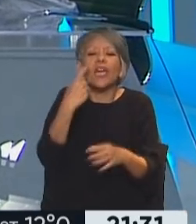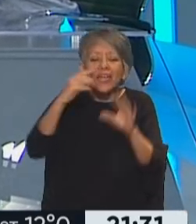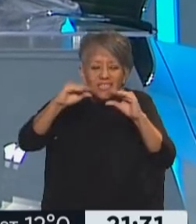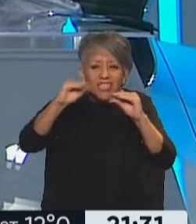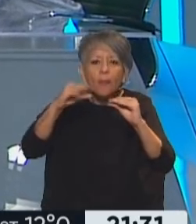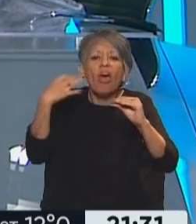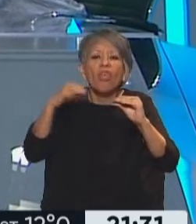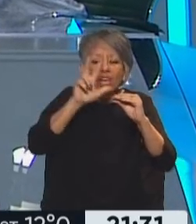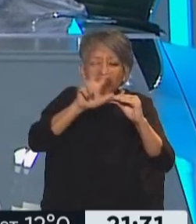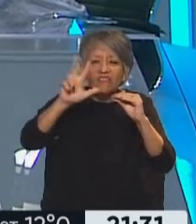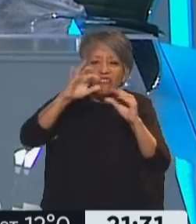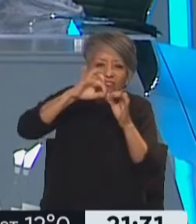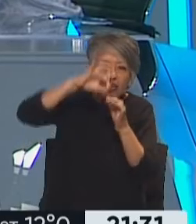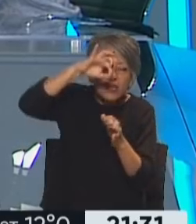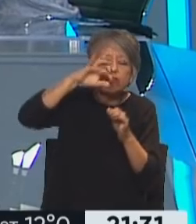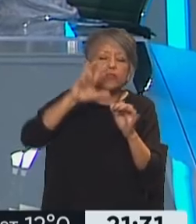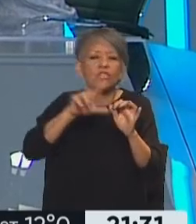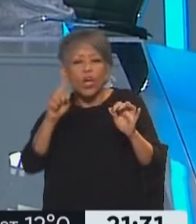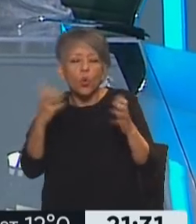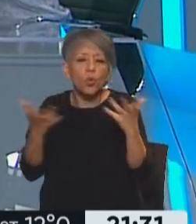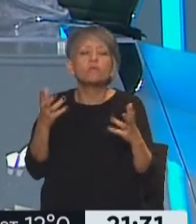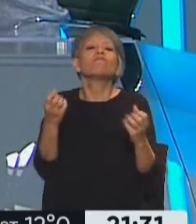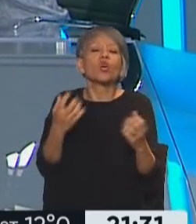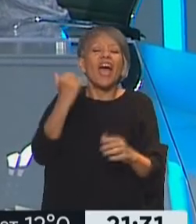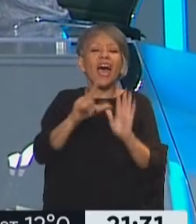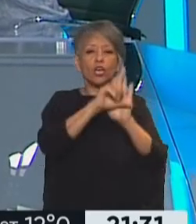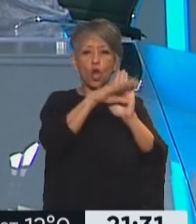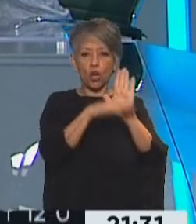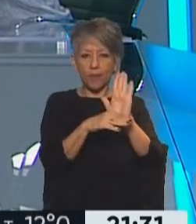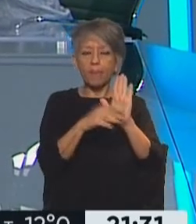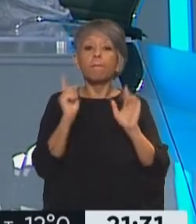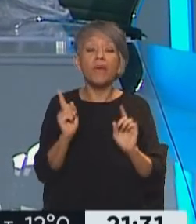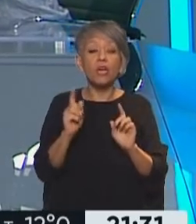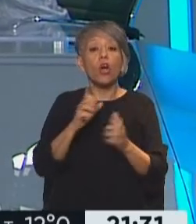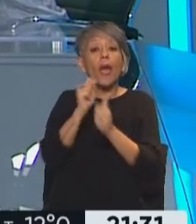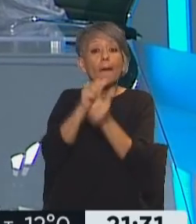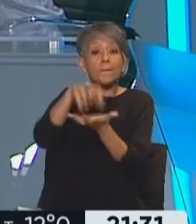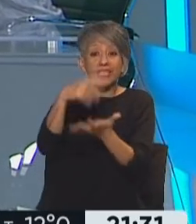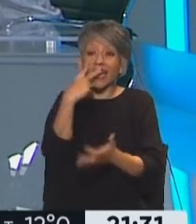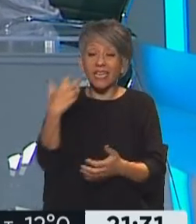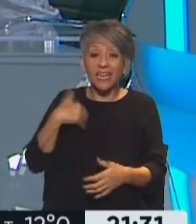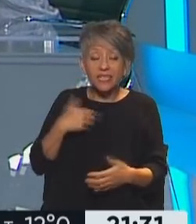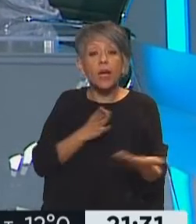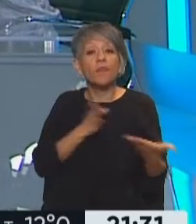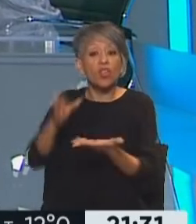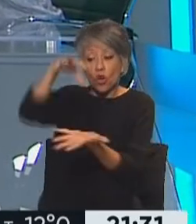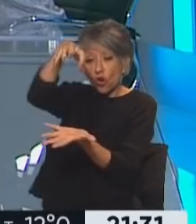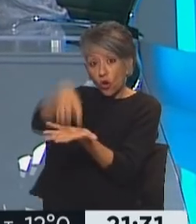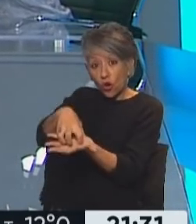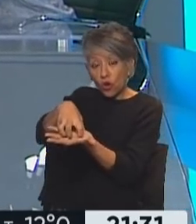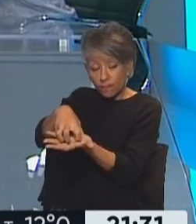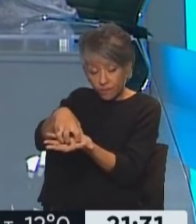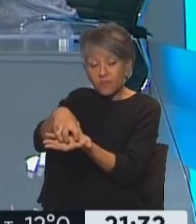obedece a una normativa. Pero para sumar más información, Energía Argentina, ¿qué hizo? Le solicitó a la Cámara Argentina